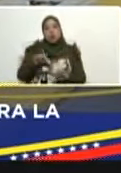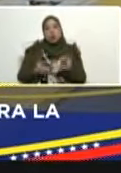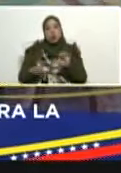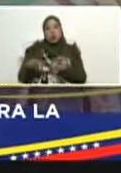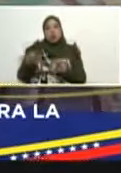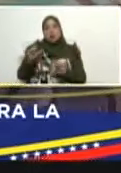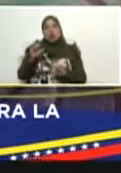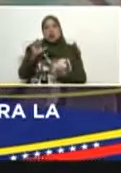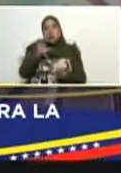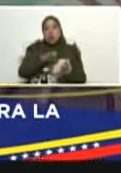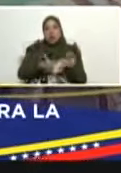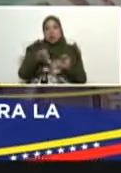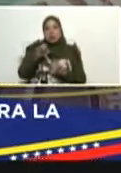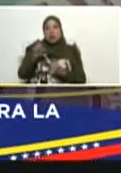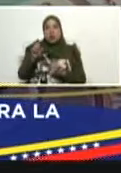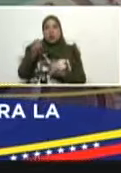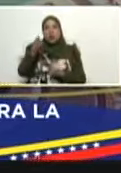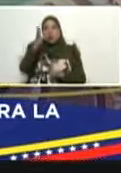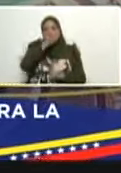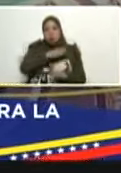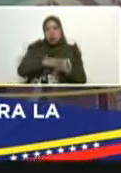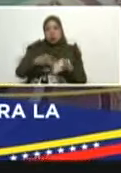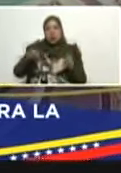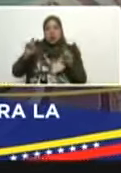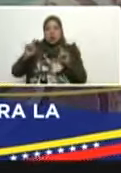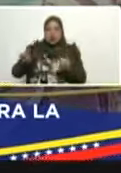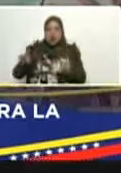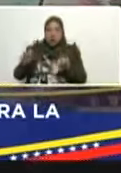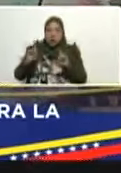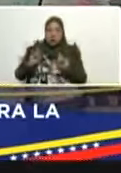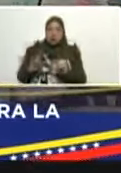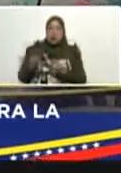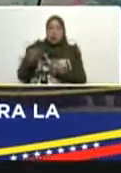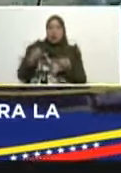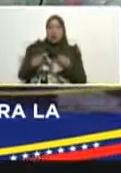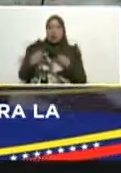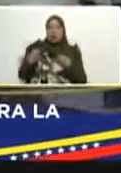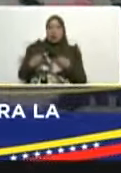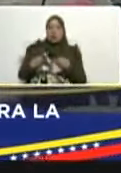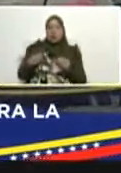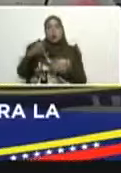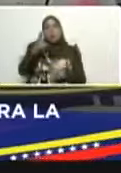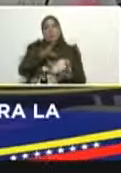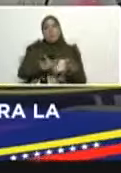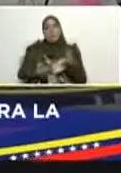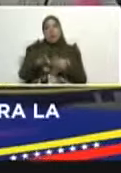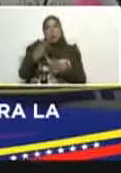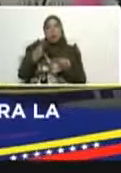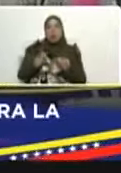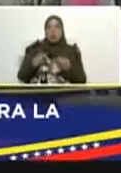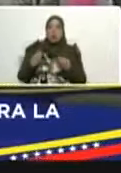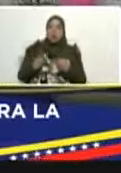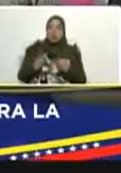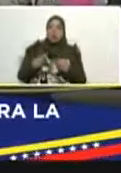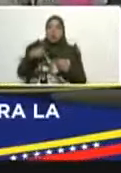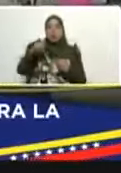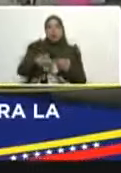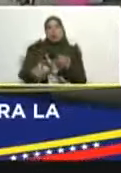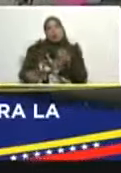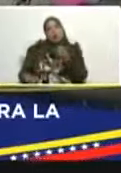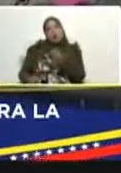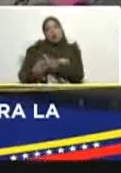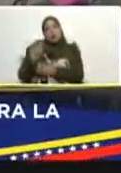química y biología. La enseñanza de la química para la vida, la biología para la vida, y aquí están los